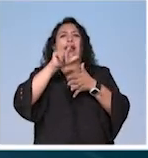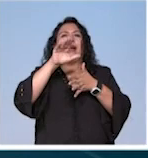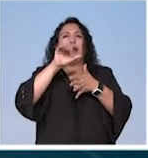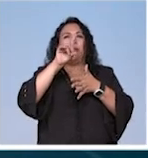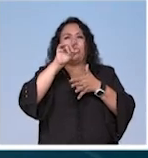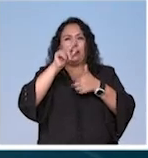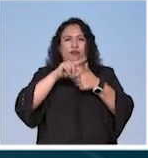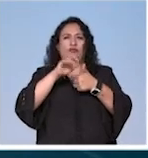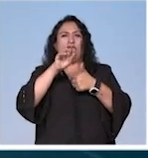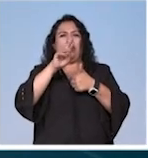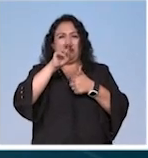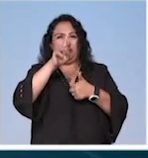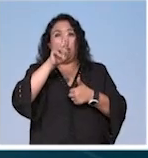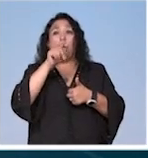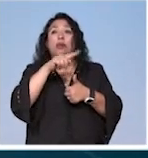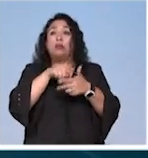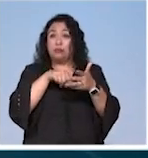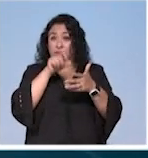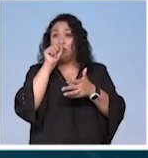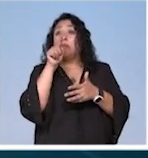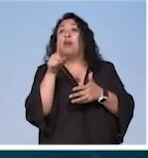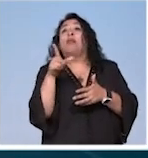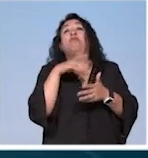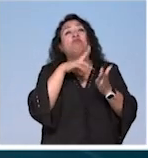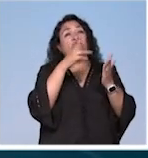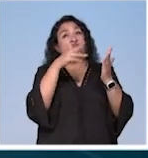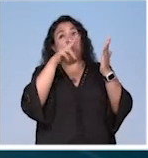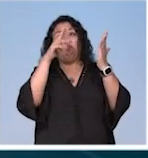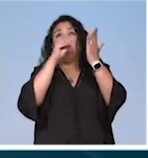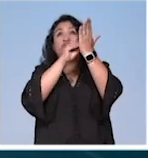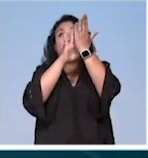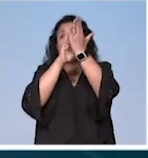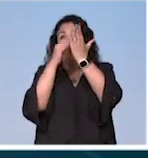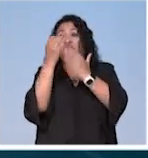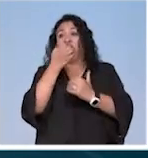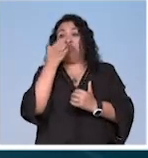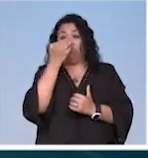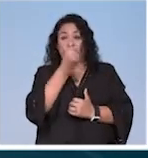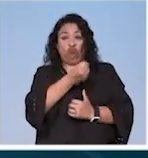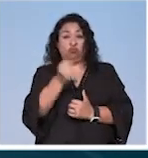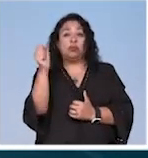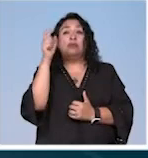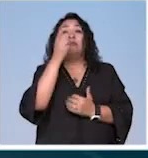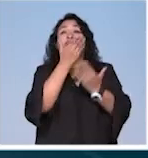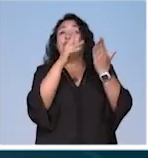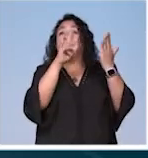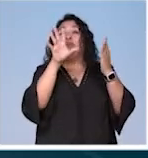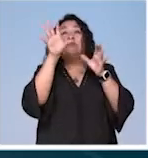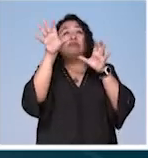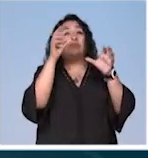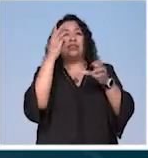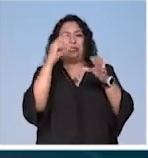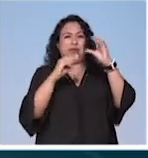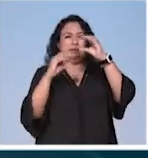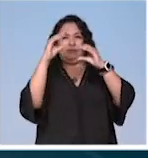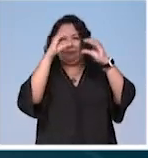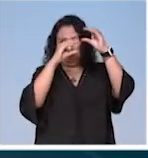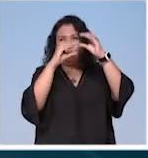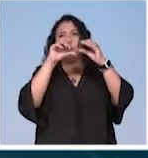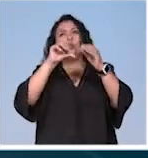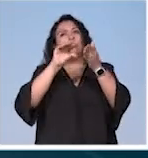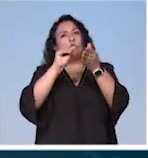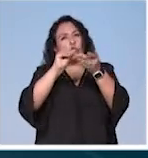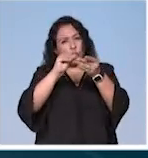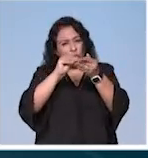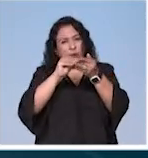Canal y Fermín Revueltas, quienes también vertieron su talento en las paredes del colegio. Murales distribuidos en los tres niveles que nos siguen